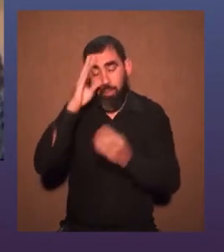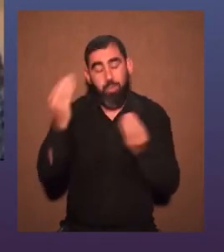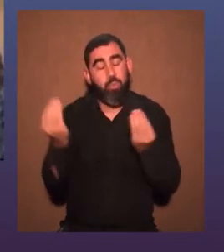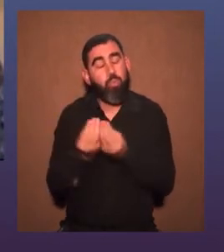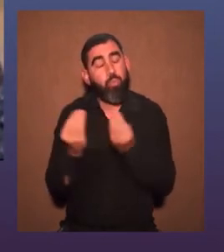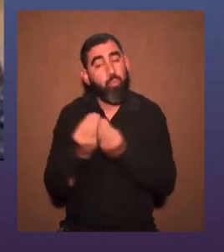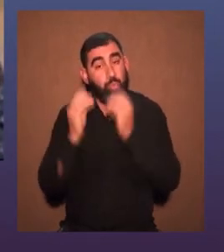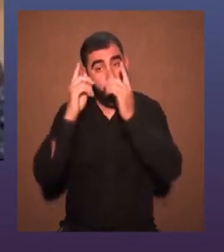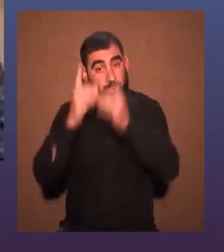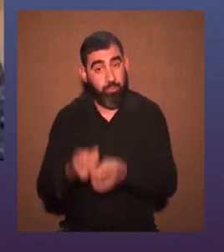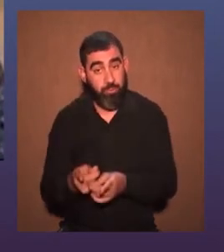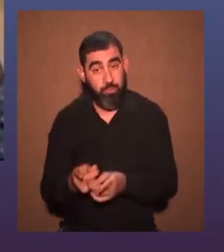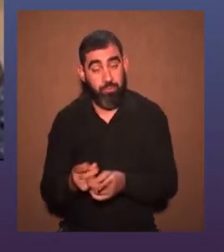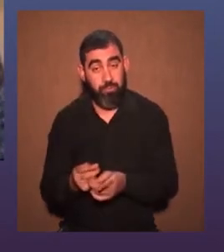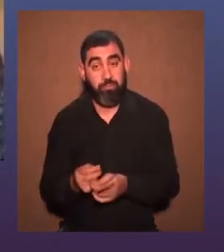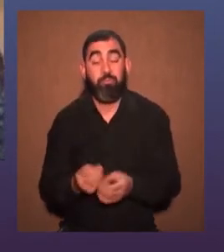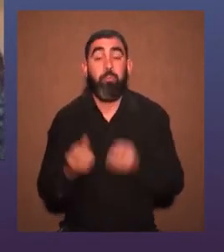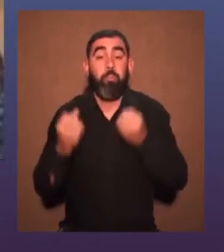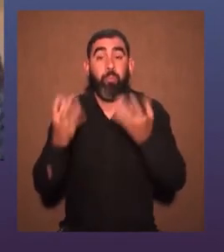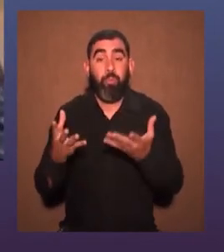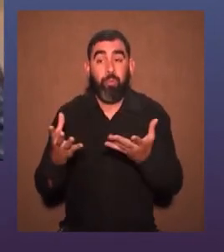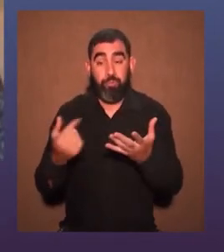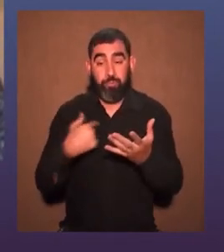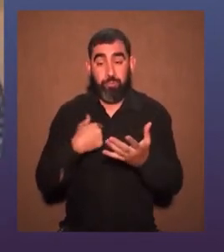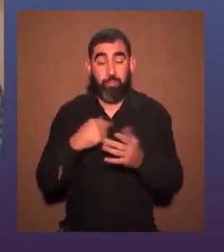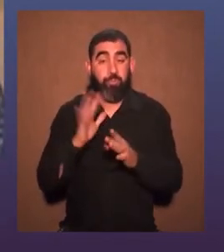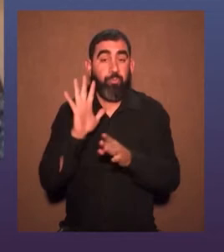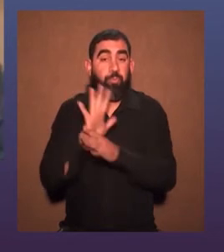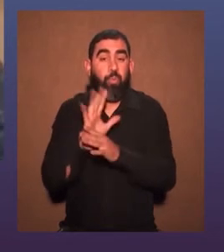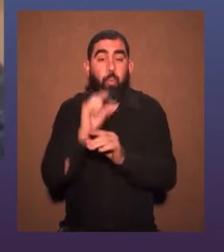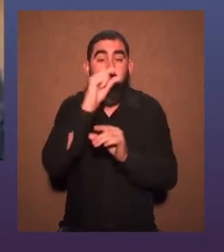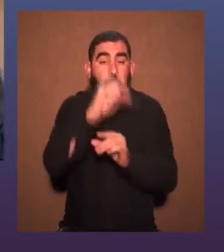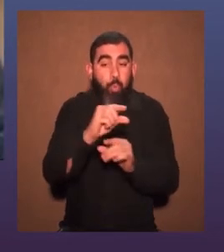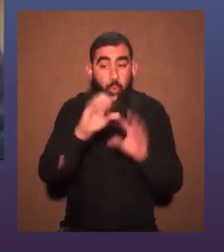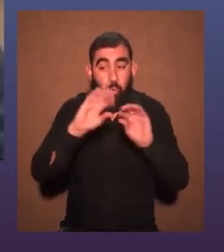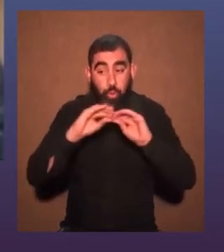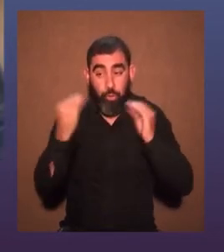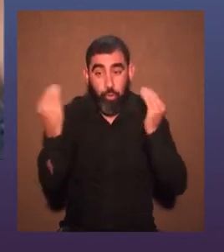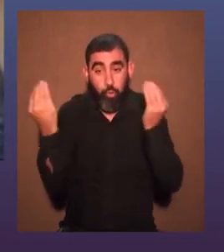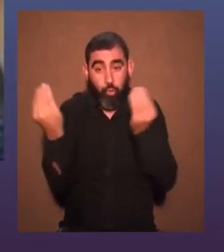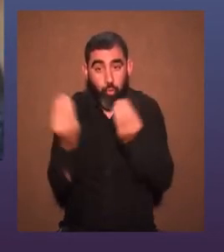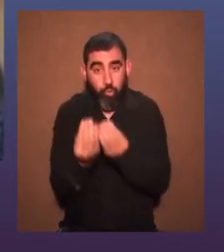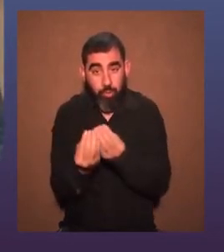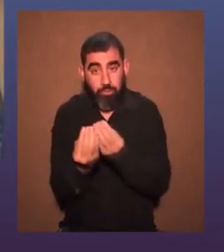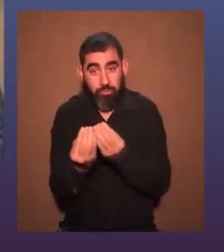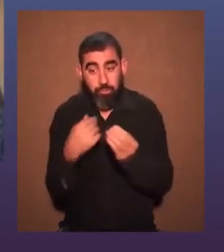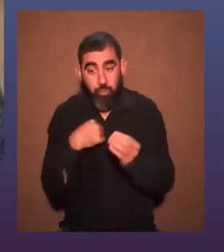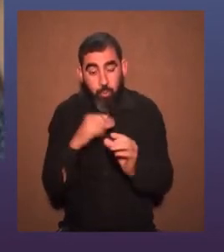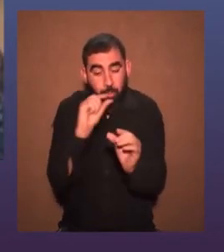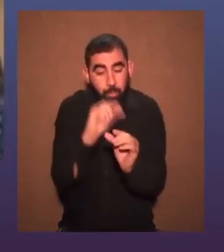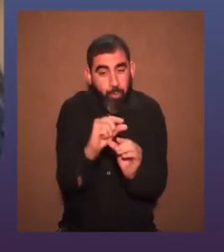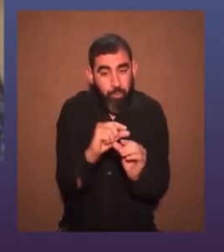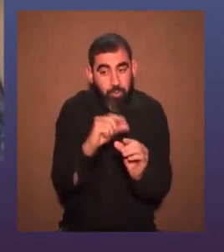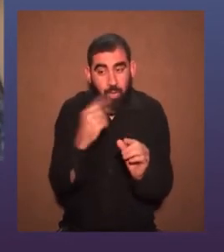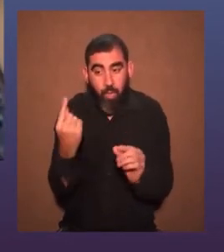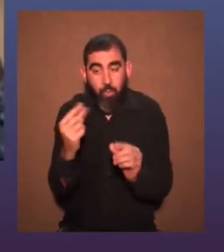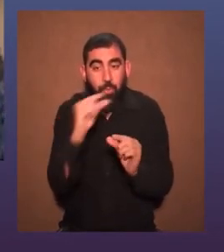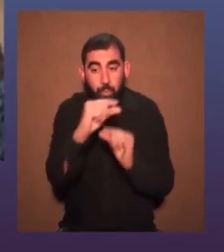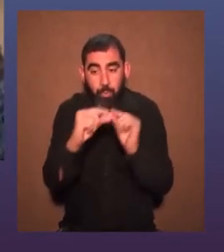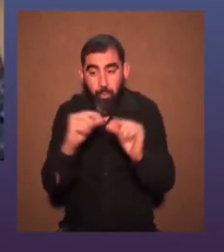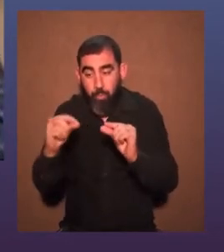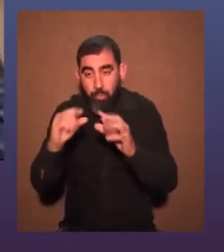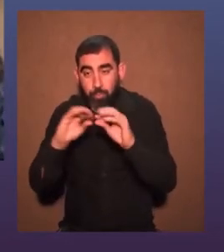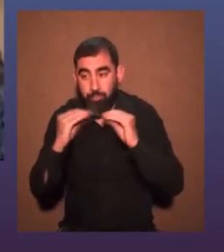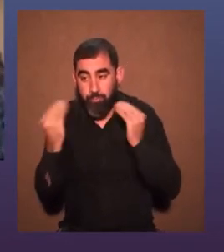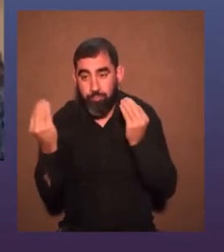mucho, porque, claro, digamos, vos sos como una parte de una cosa más que te excede, ¿no? Entonces, nosotros,